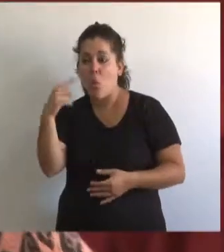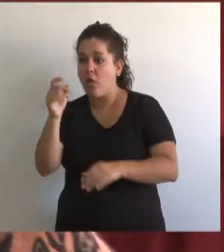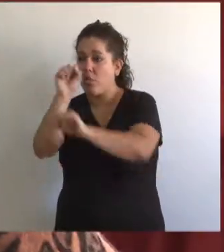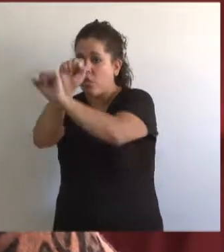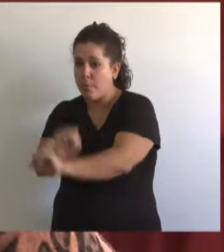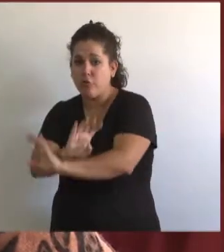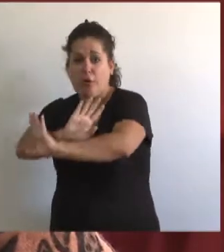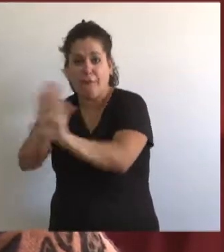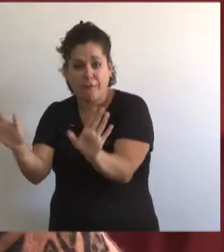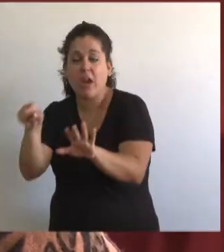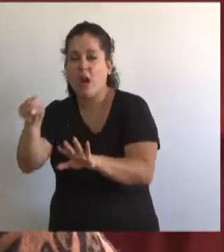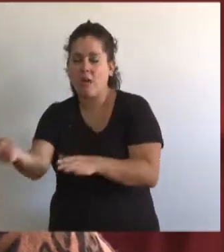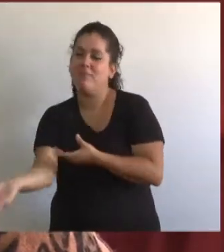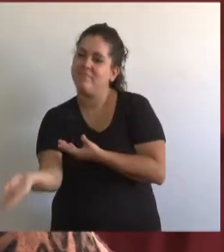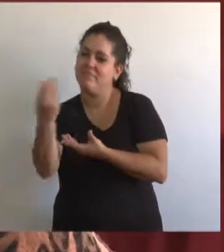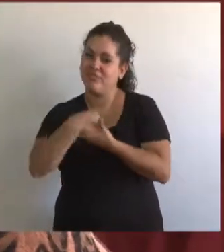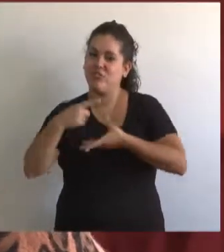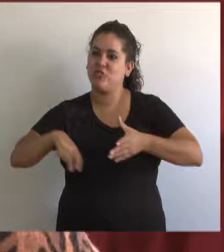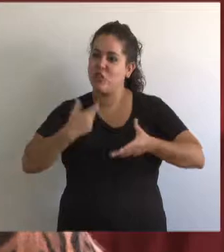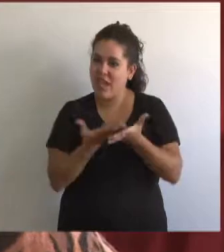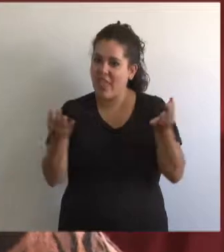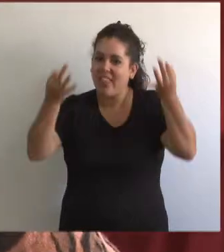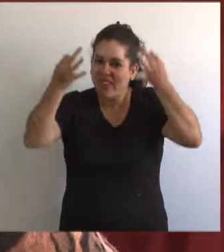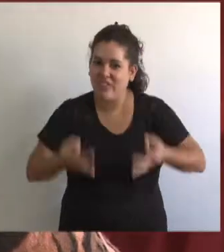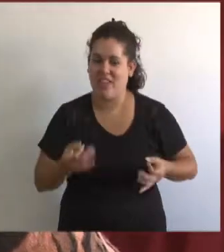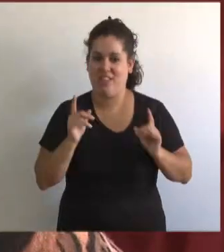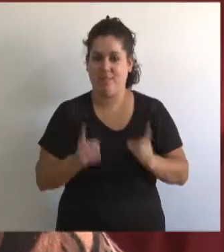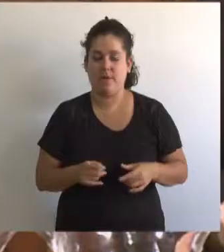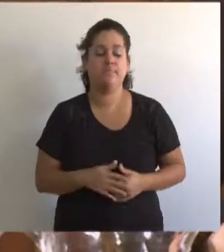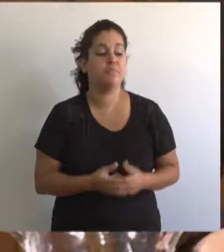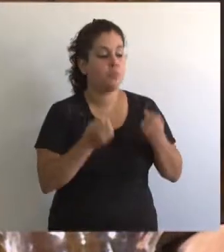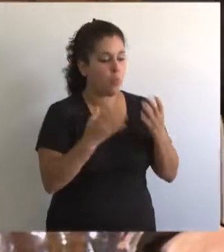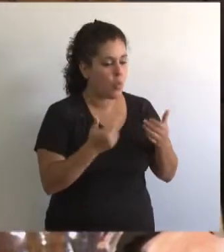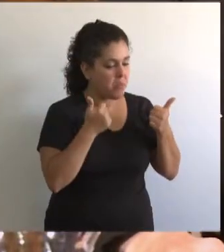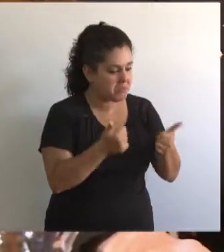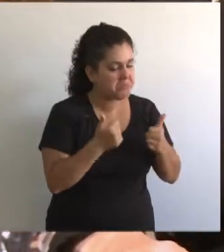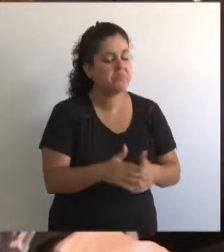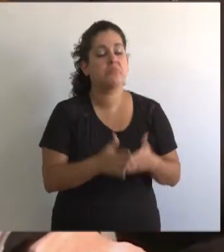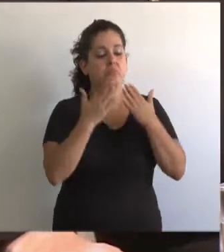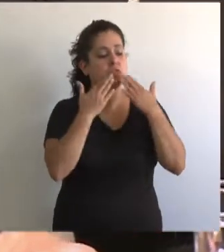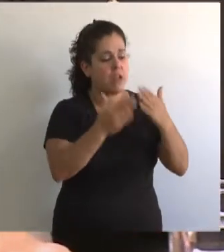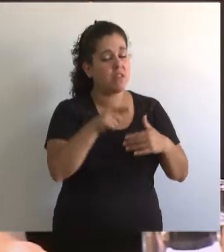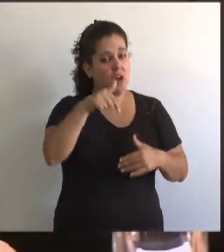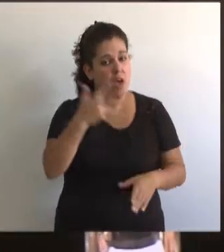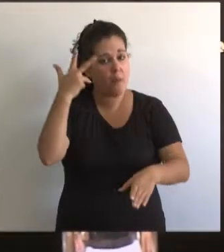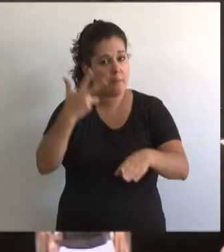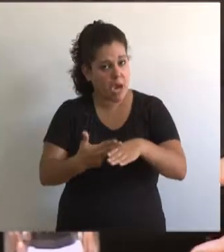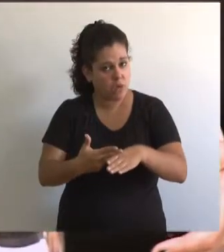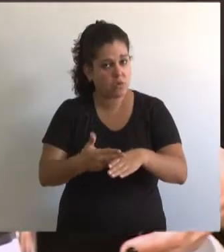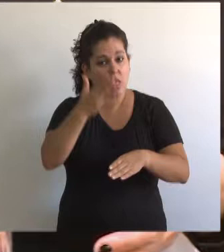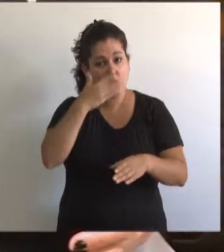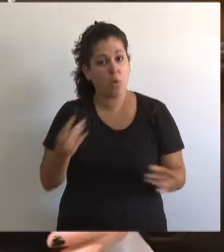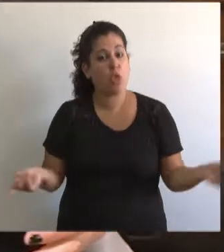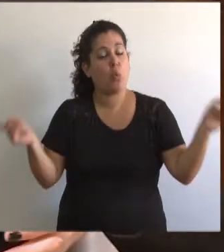cuando salgan del proceso carcelario poder tener una inserción real en nuestra sociedad. Muy bien, hacemos la primera pausa, si les parece bien.